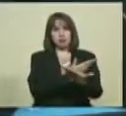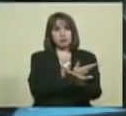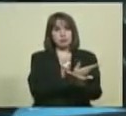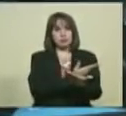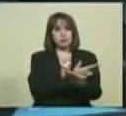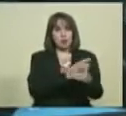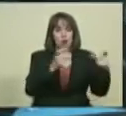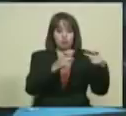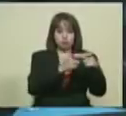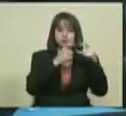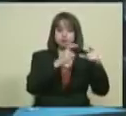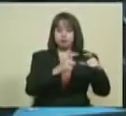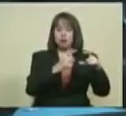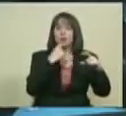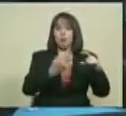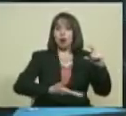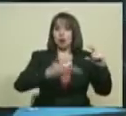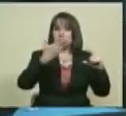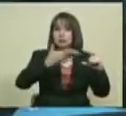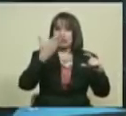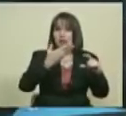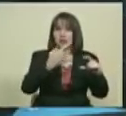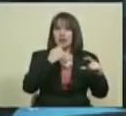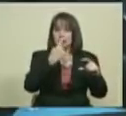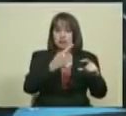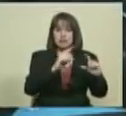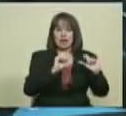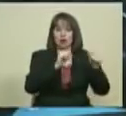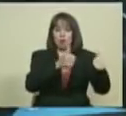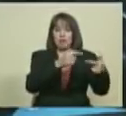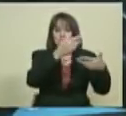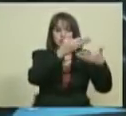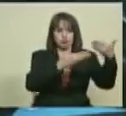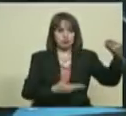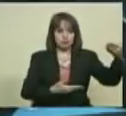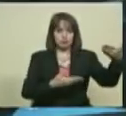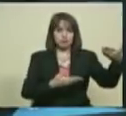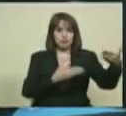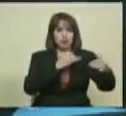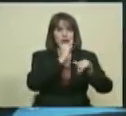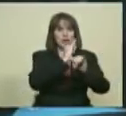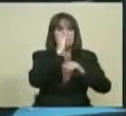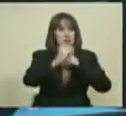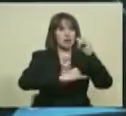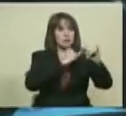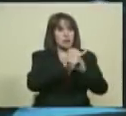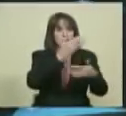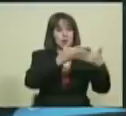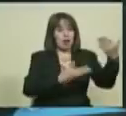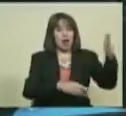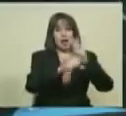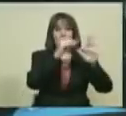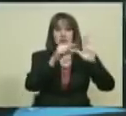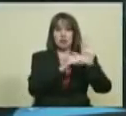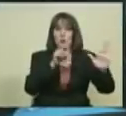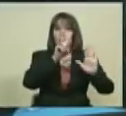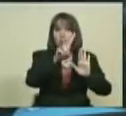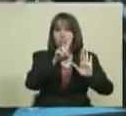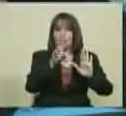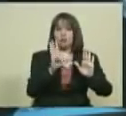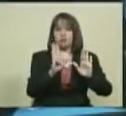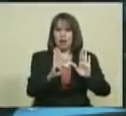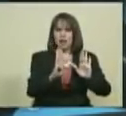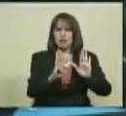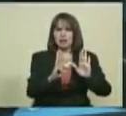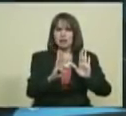una sección de la Carta que está tanto en el preámbulo de la Carta Democrática Interamericana como en el artículo 2, aparte B, de